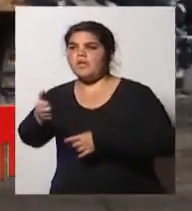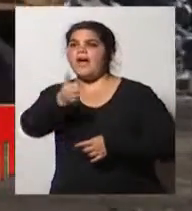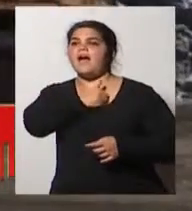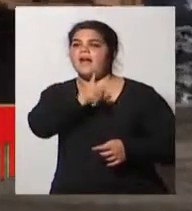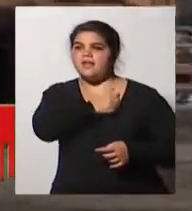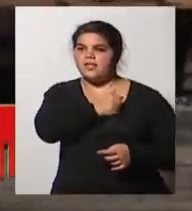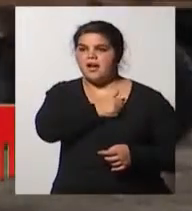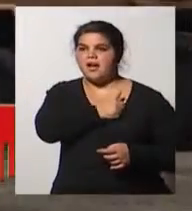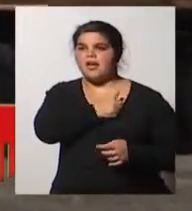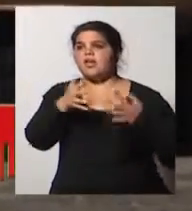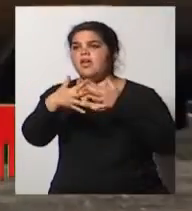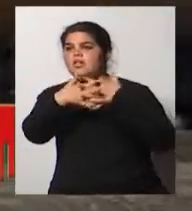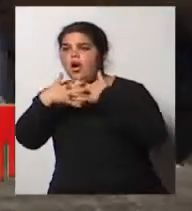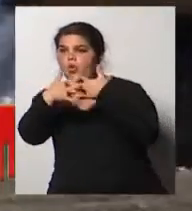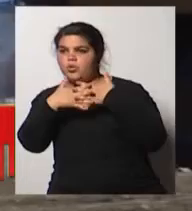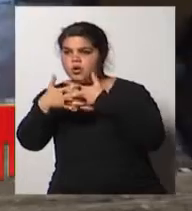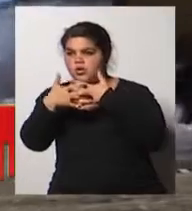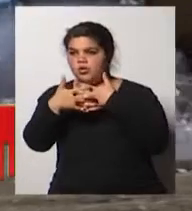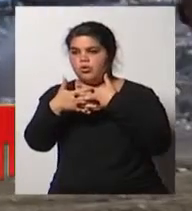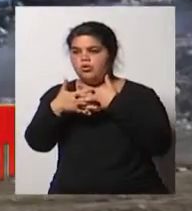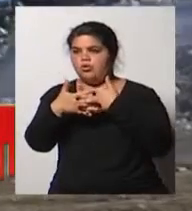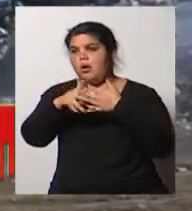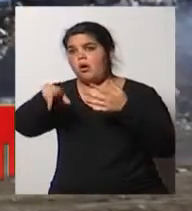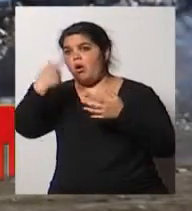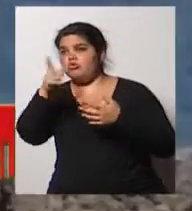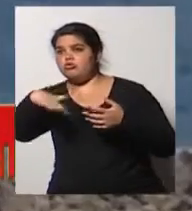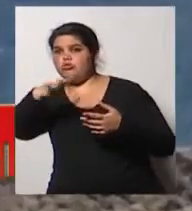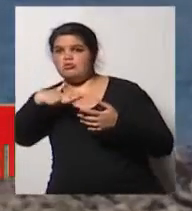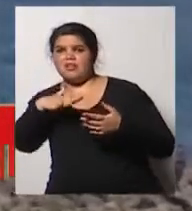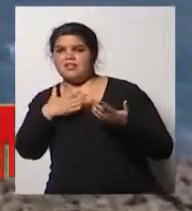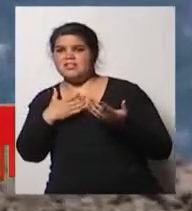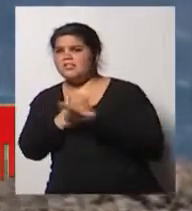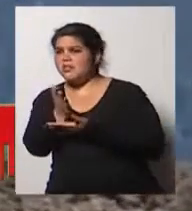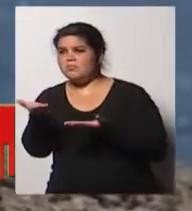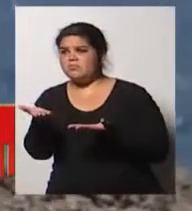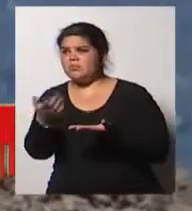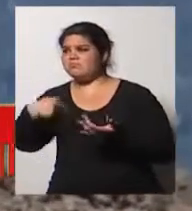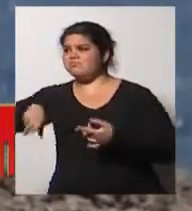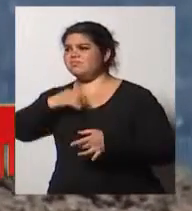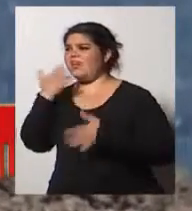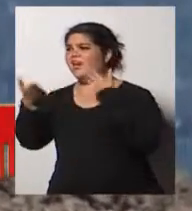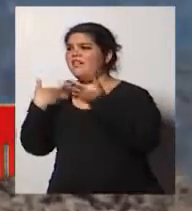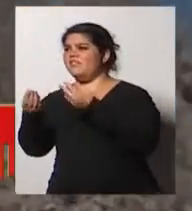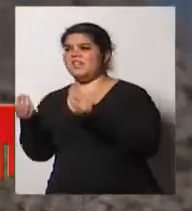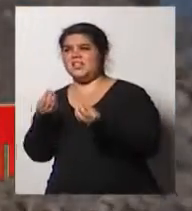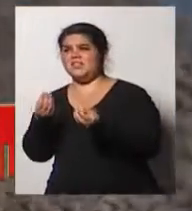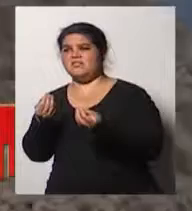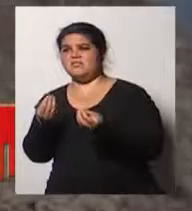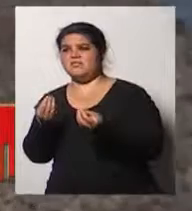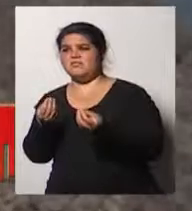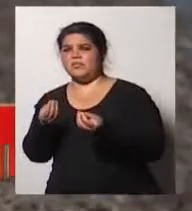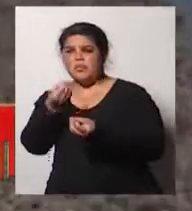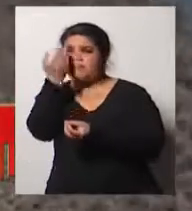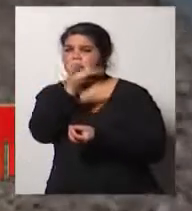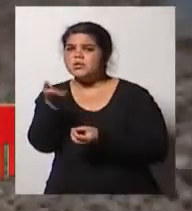Australia, ¿qué estamos diciendo? O sea, acá se ha instalado, gracias a los que lo han